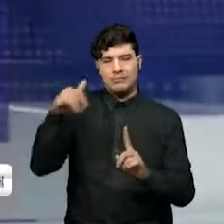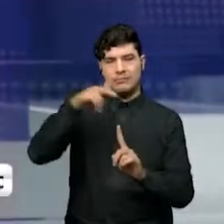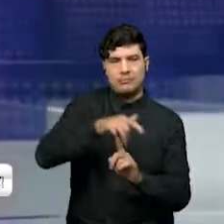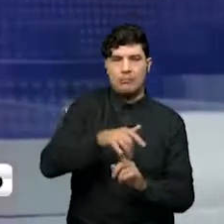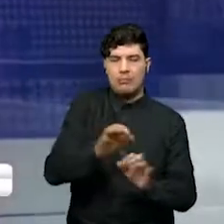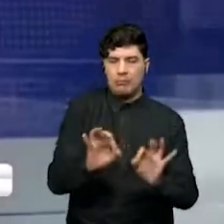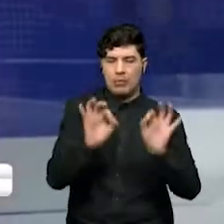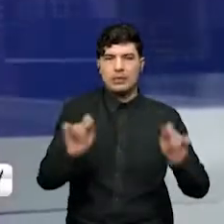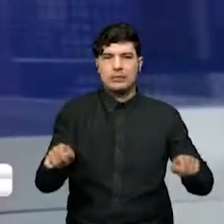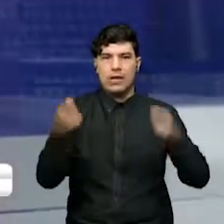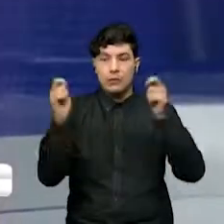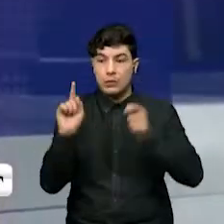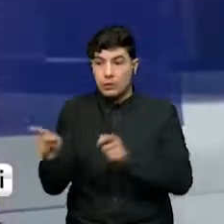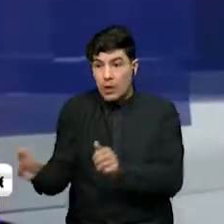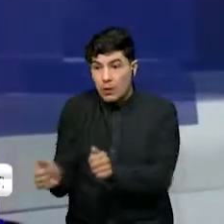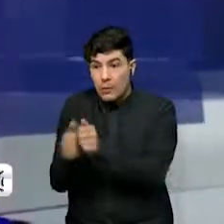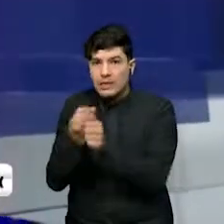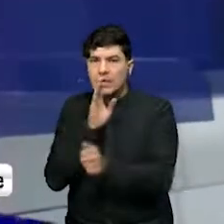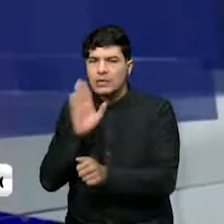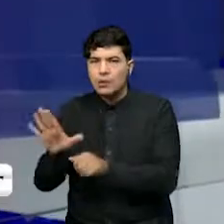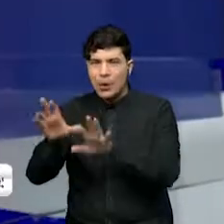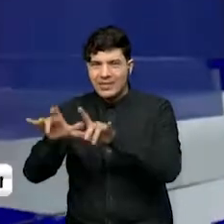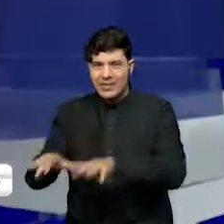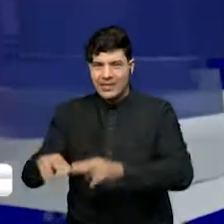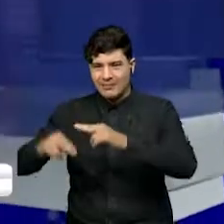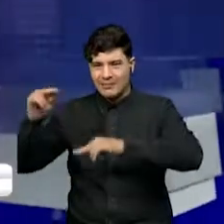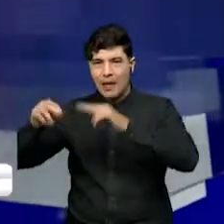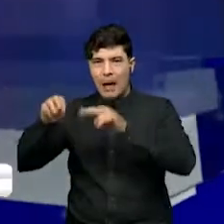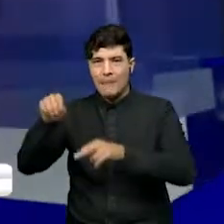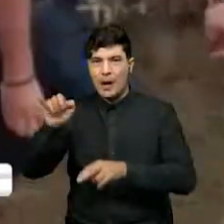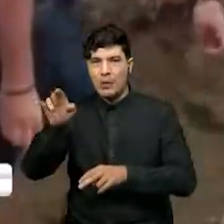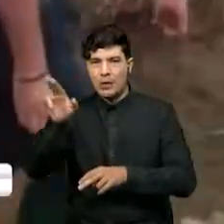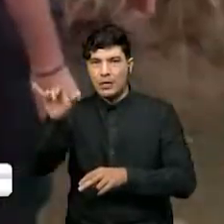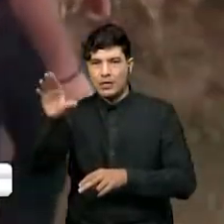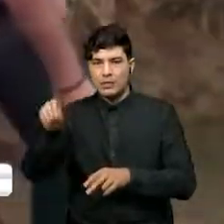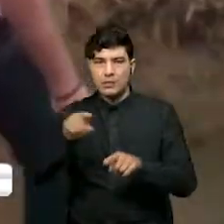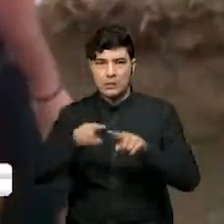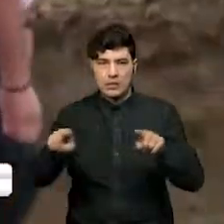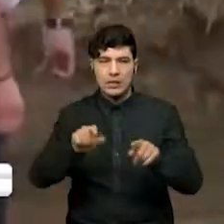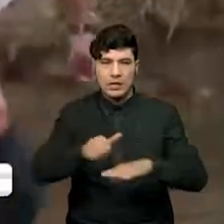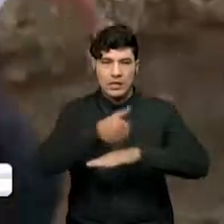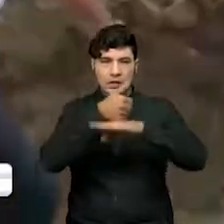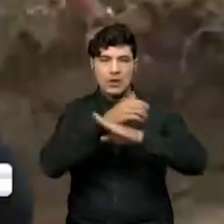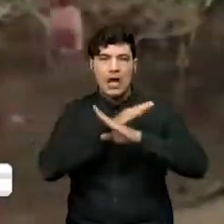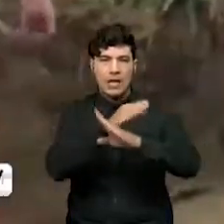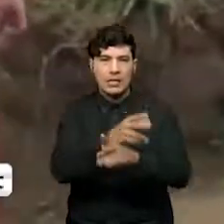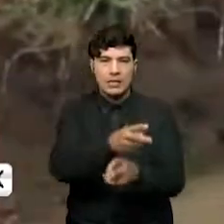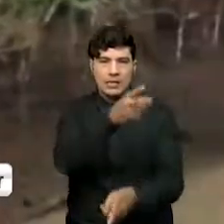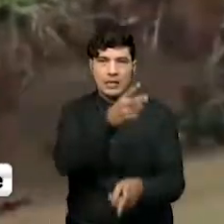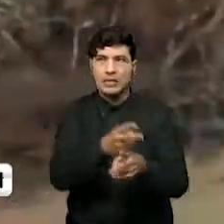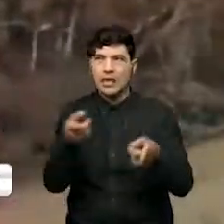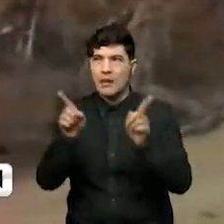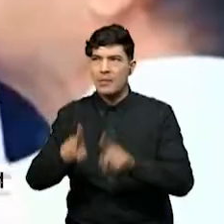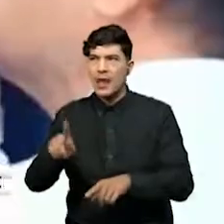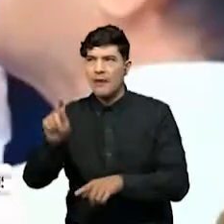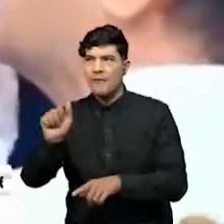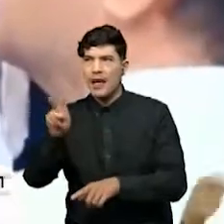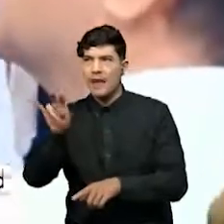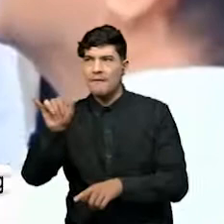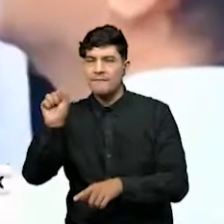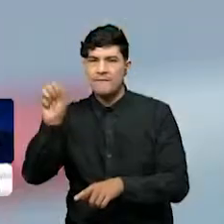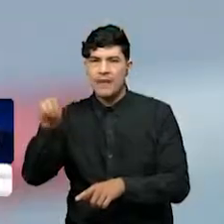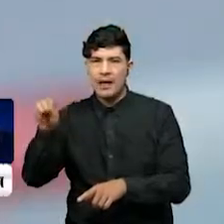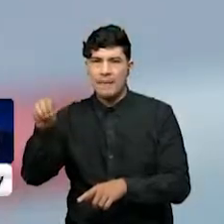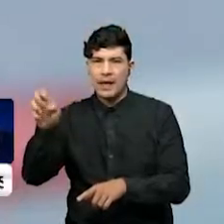del departamento viajaban el secretario de Infraestructura, Mauricio Mejía, el director de Gestión del Riesgo, Ramón Ramírez, el mayor Fabián Medina, jefe